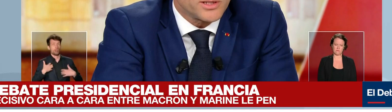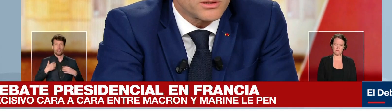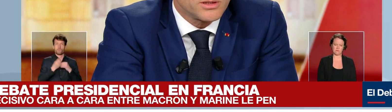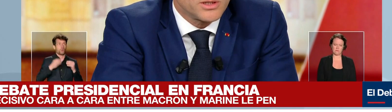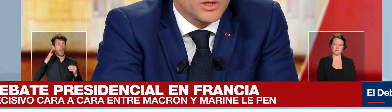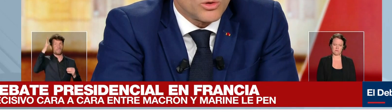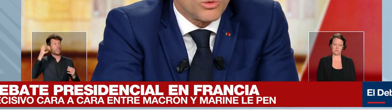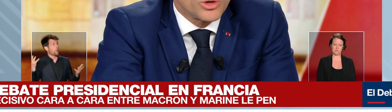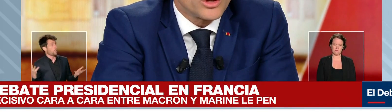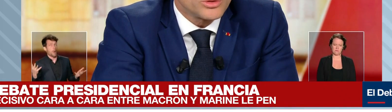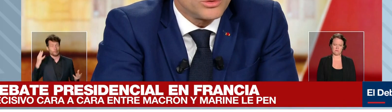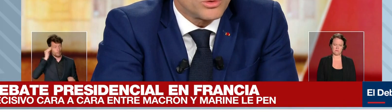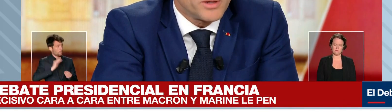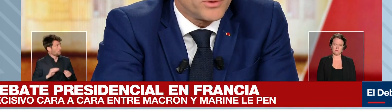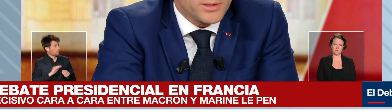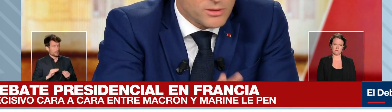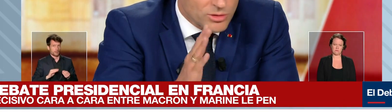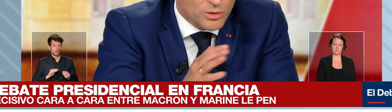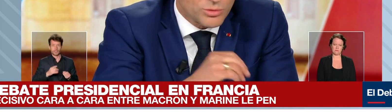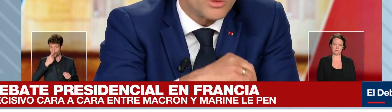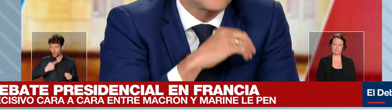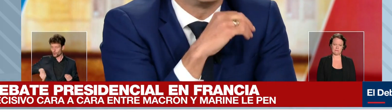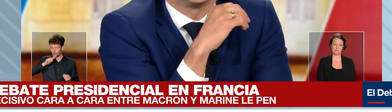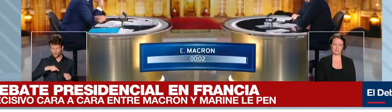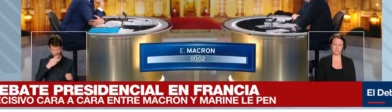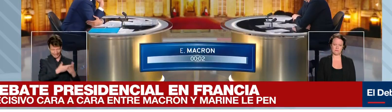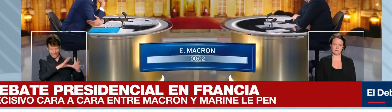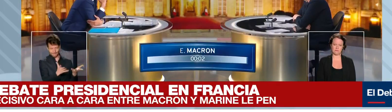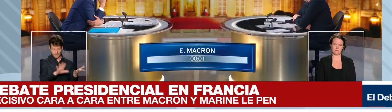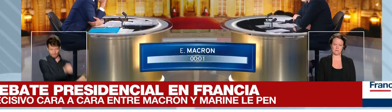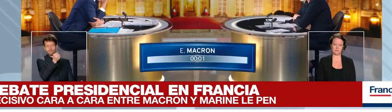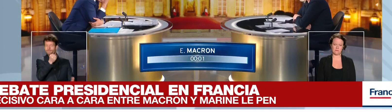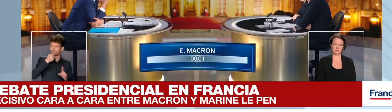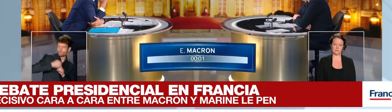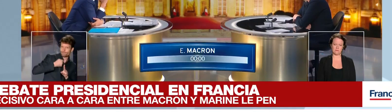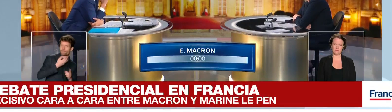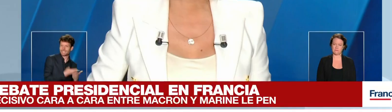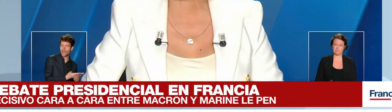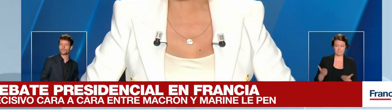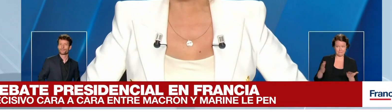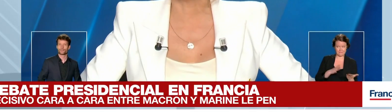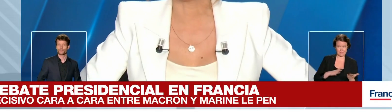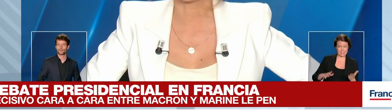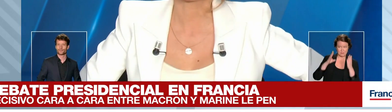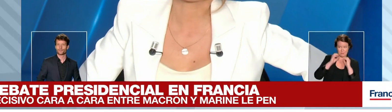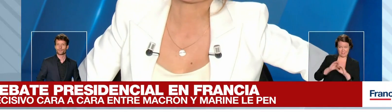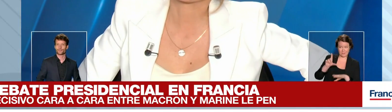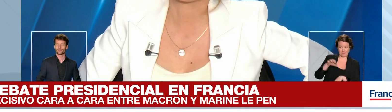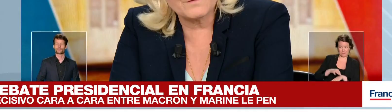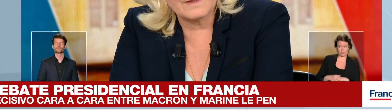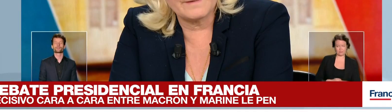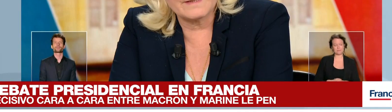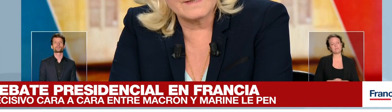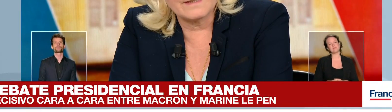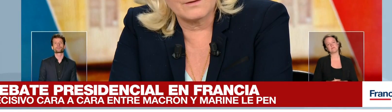mundo tan incierto deben estar en el centro de nuestros combates políticos y estarán ahí y de mi compromiso. Marine Le Pen,